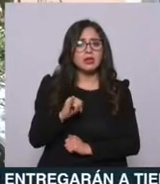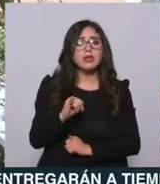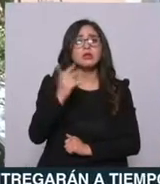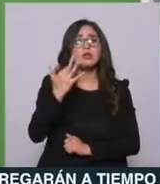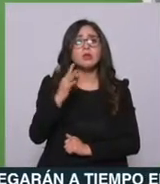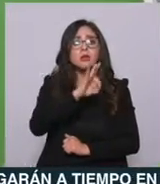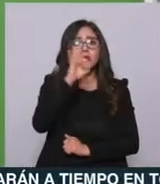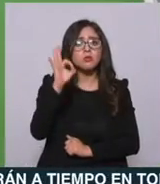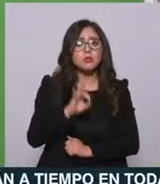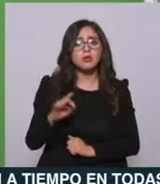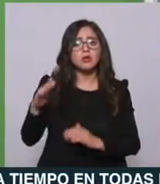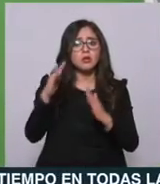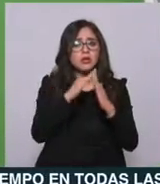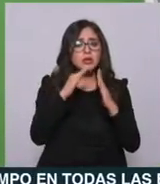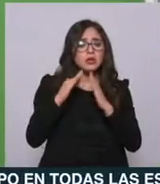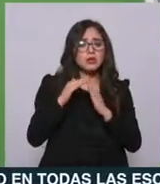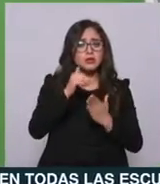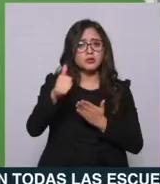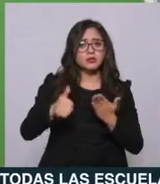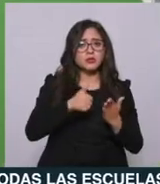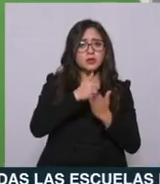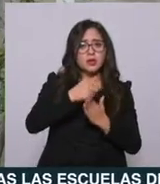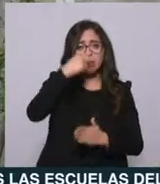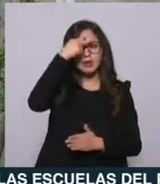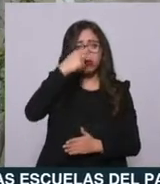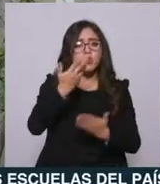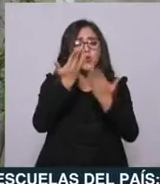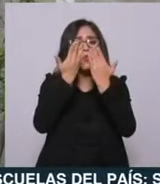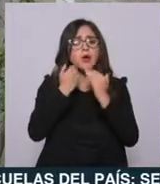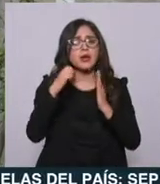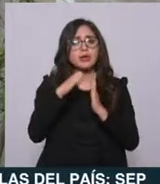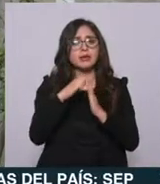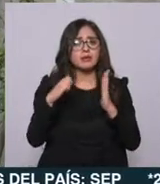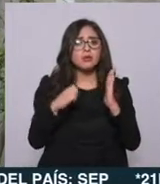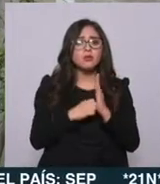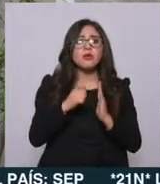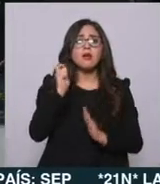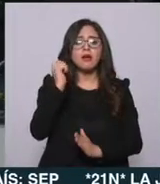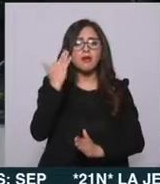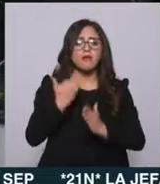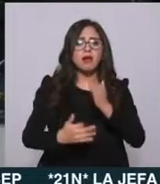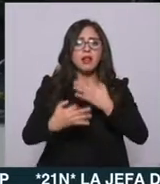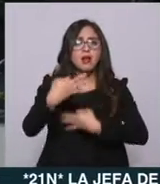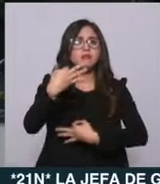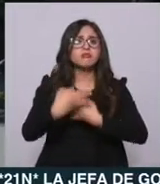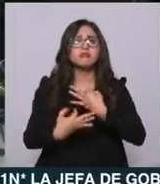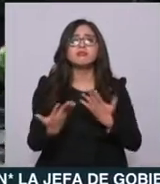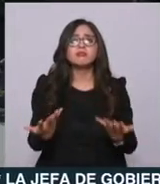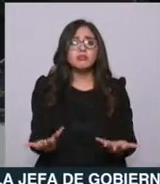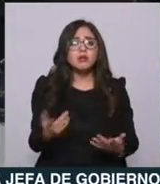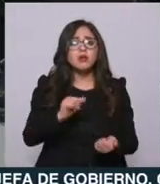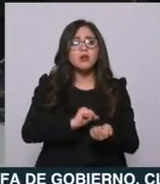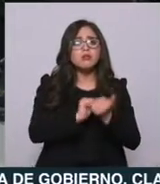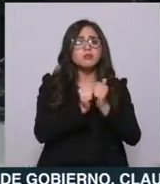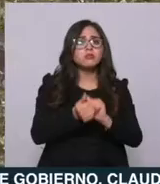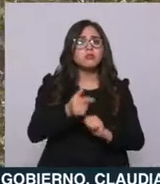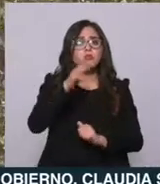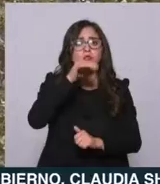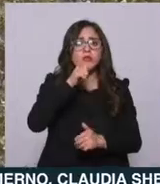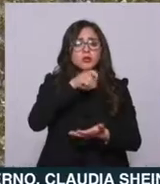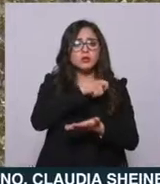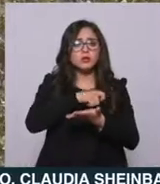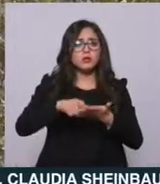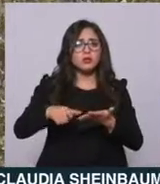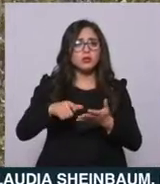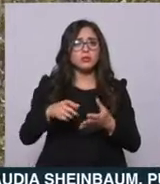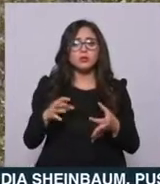de las viviendas en la Ciudad de México no cuentan con escrituras y carecen de certeza jurídica, lo que complica operaciones de compra y venta de inmuebles,